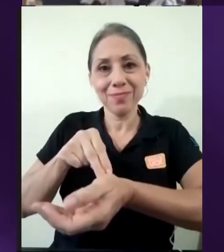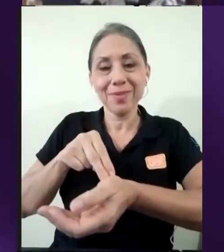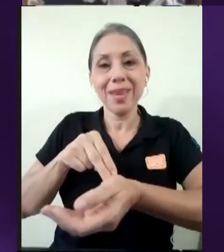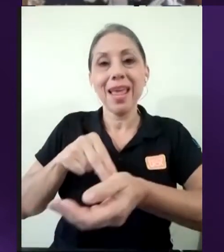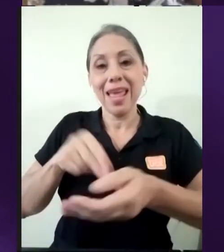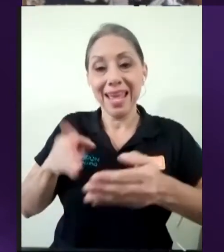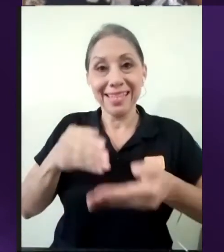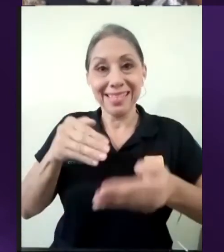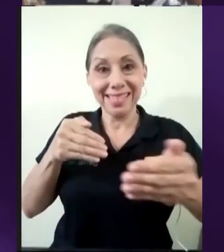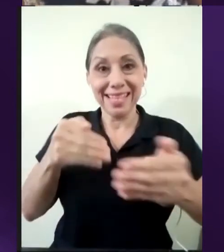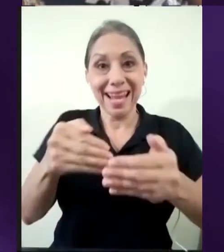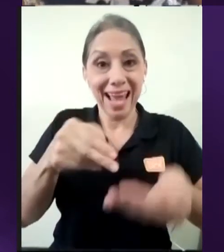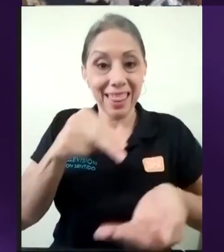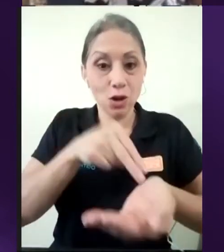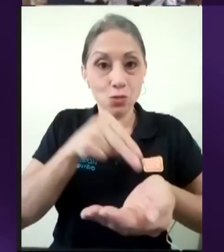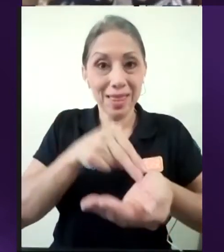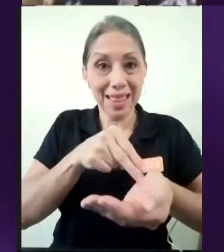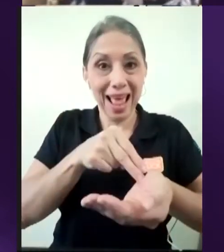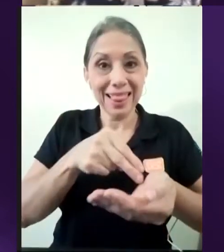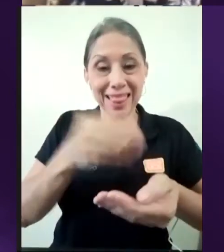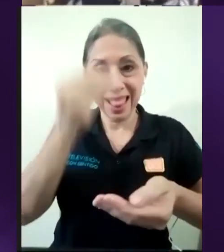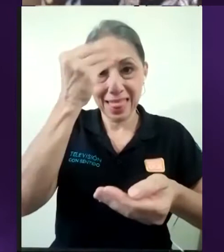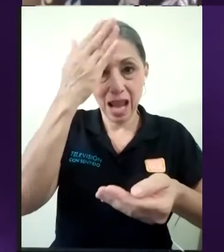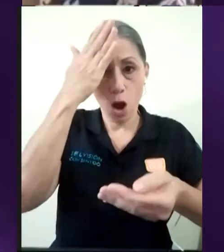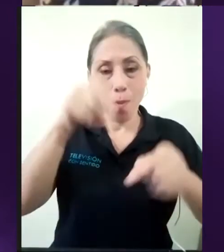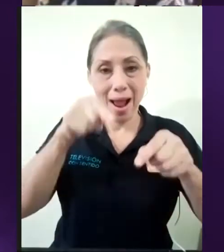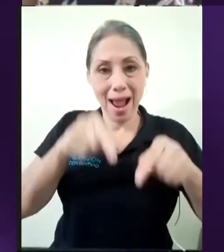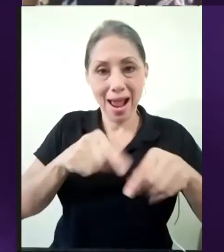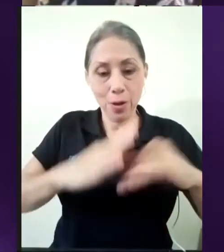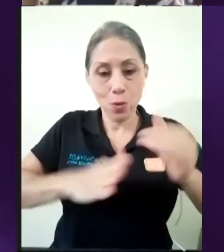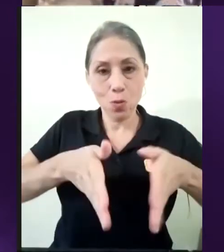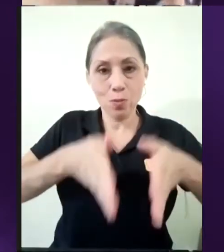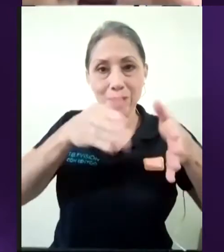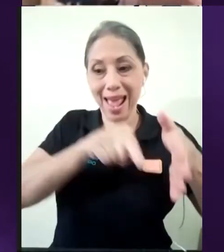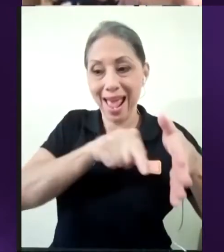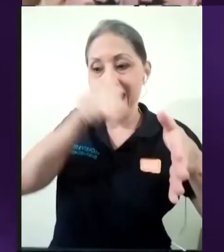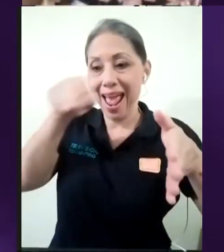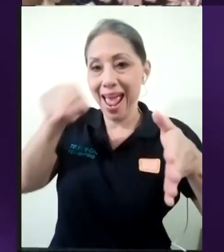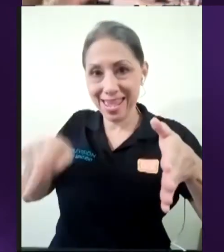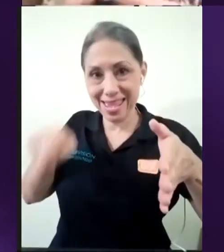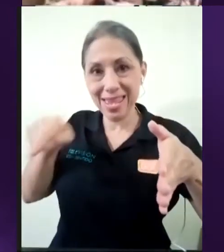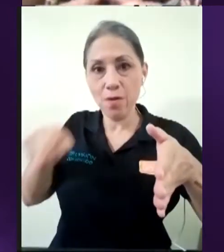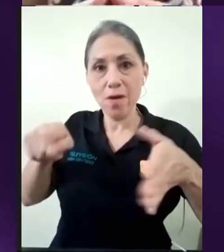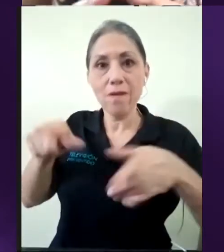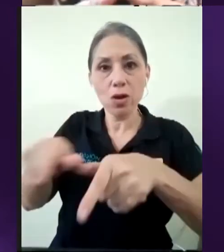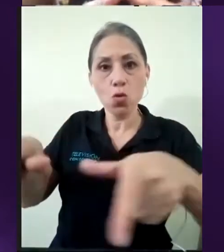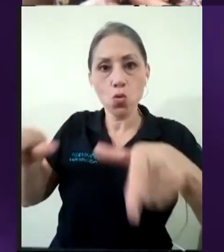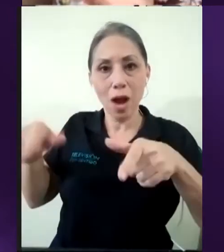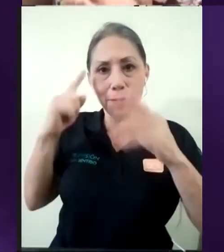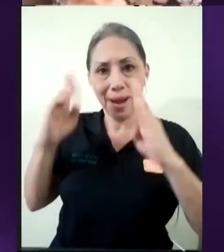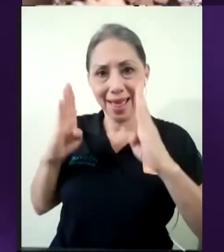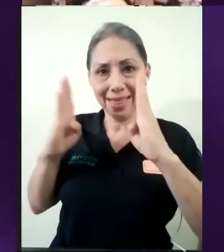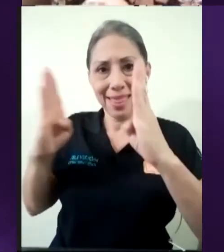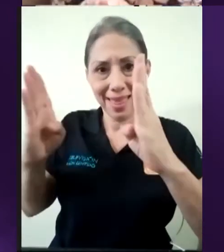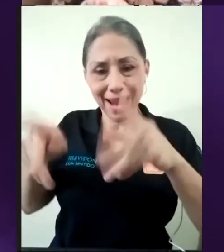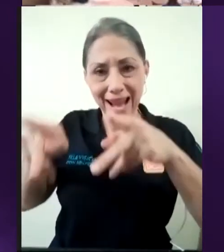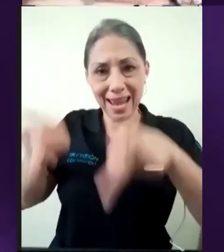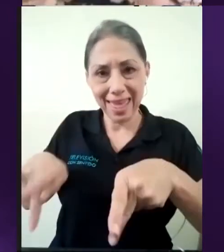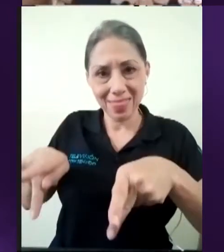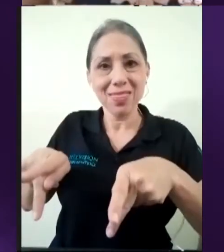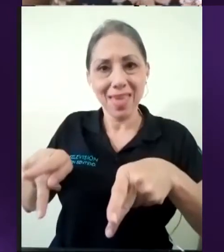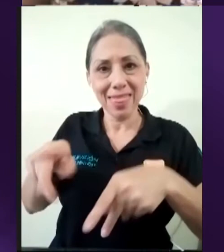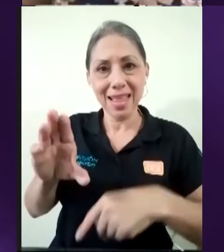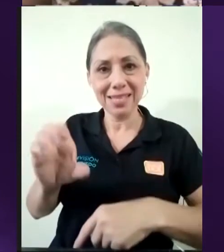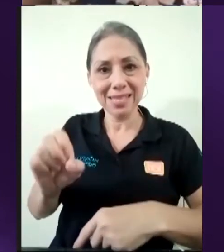seguir atendiendo a la población usuaria de SENARE. Esta es una información que se acaba de comunicar, entonces si usted pudiera